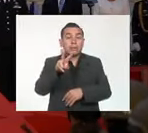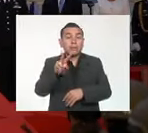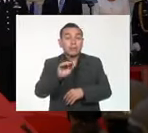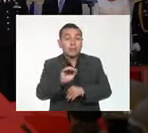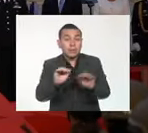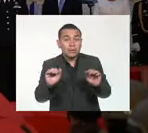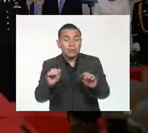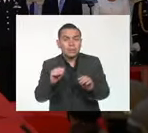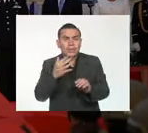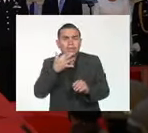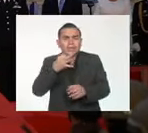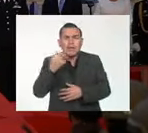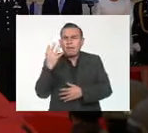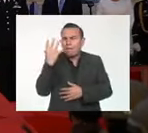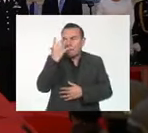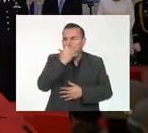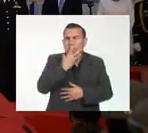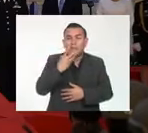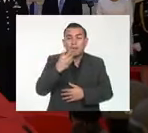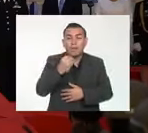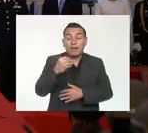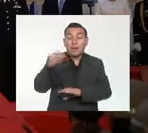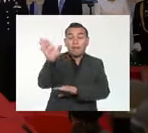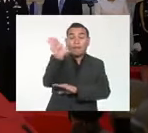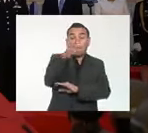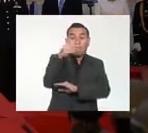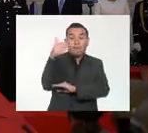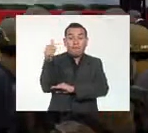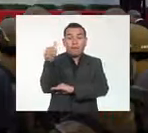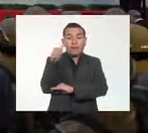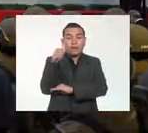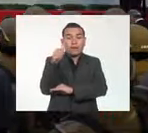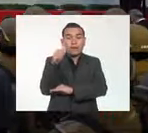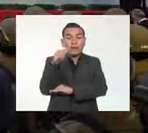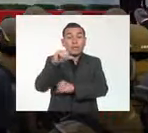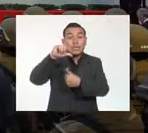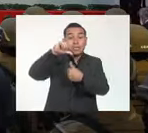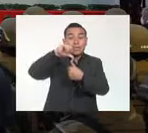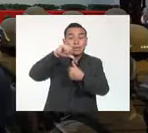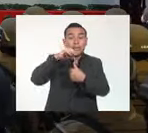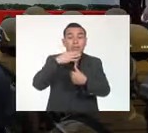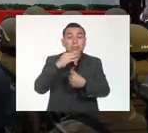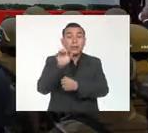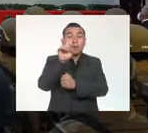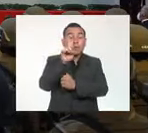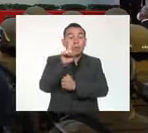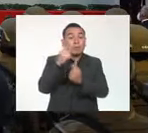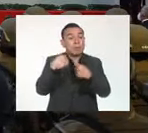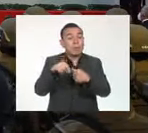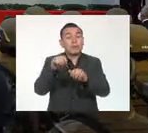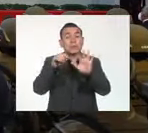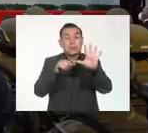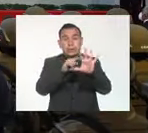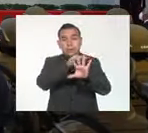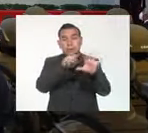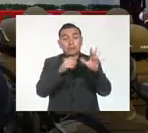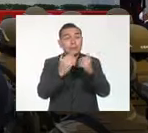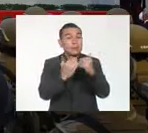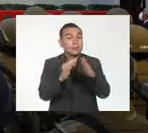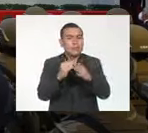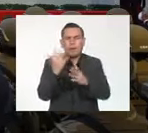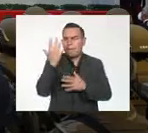¿No es eso lo bonito? Estas banderas ondeando de Centroamérica, que por cierto deberían de ser una sola. ¿No es eso lo